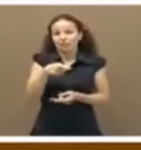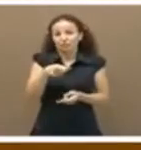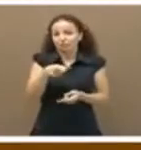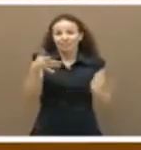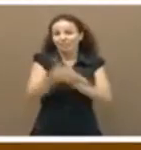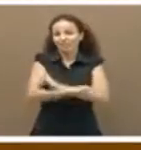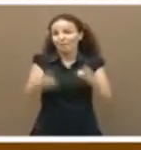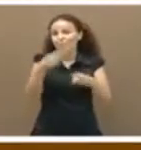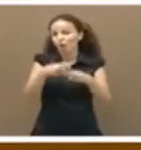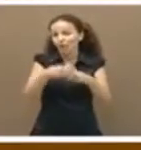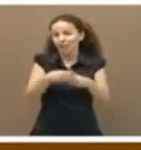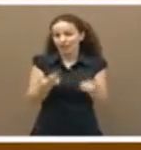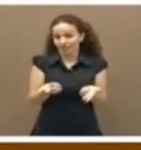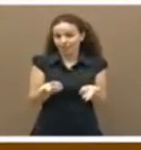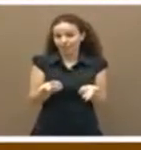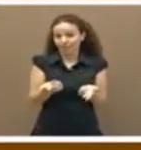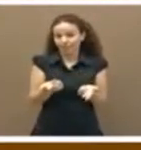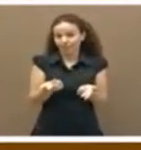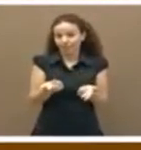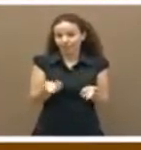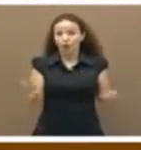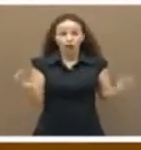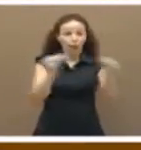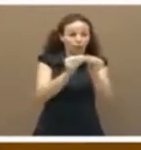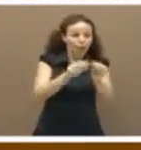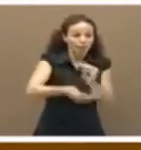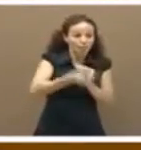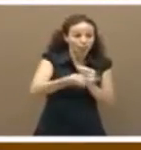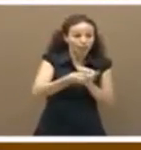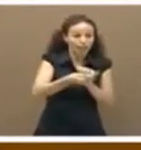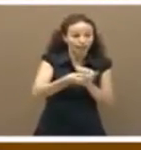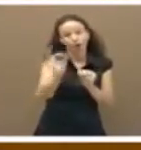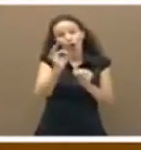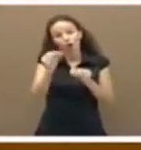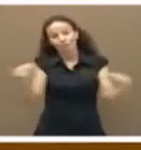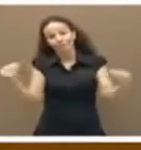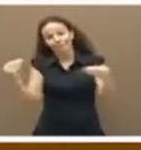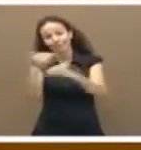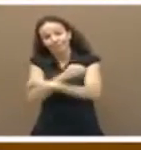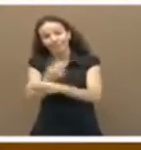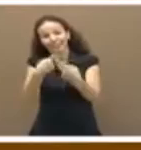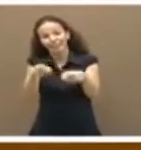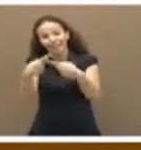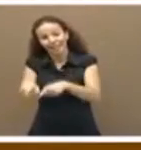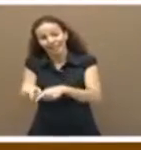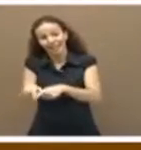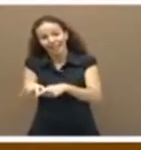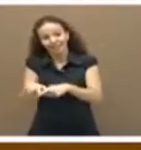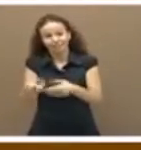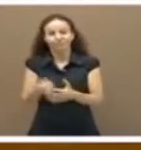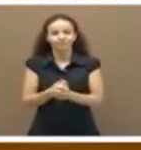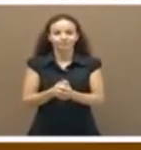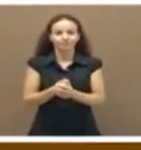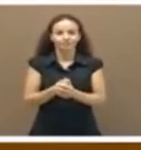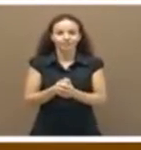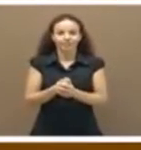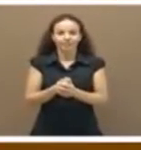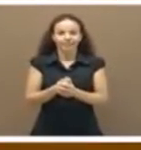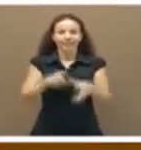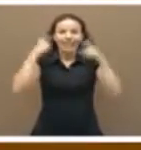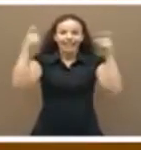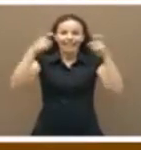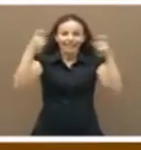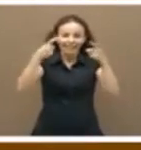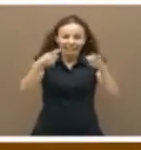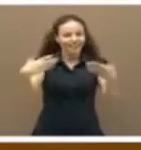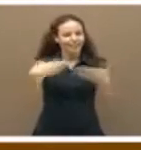política, poner el acento en las coincidencias o hacerlo recaer en las diferencias. Intentar acercar las coincidencias o